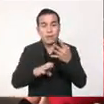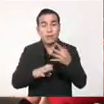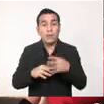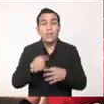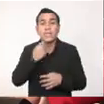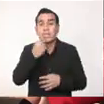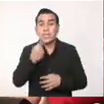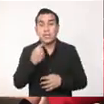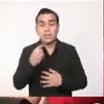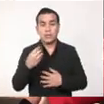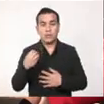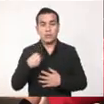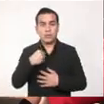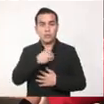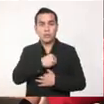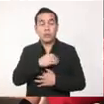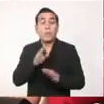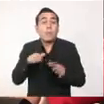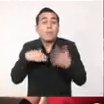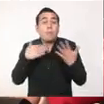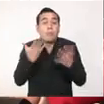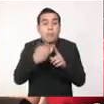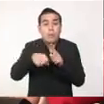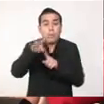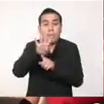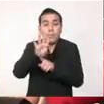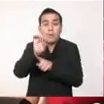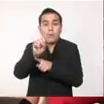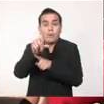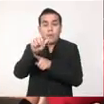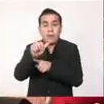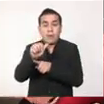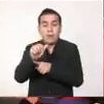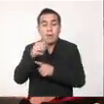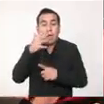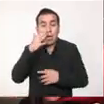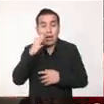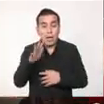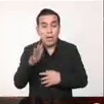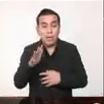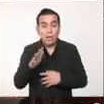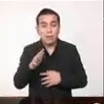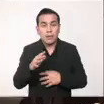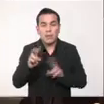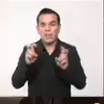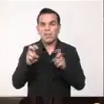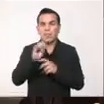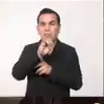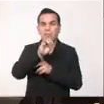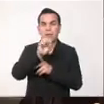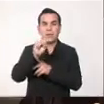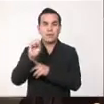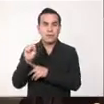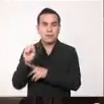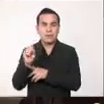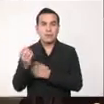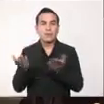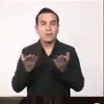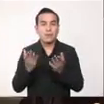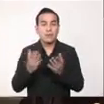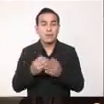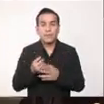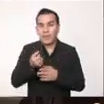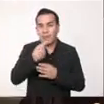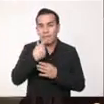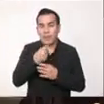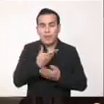médicos, porque la Sala admitió las demandas de médicos, por ejemplo, en un caso del Seguro Social que estaban aplicando una medicina a